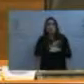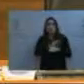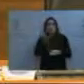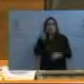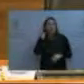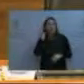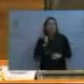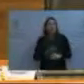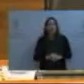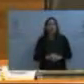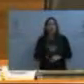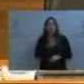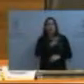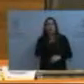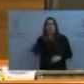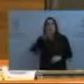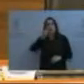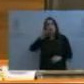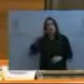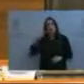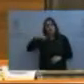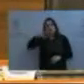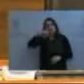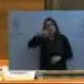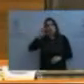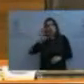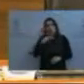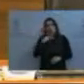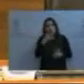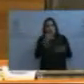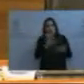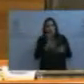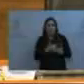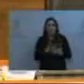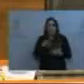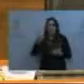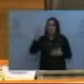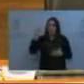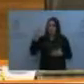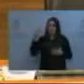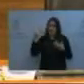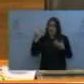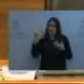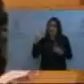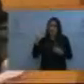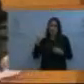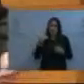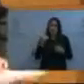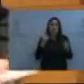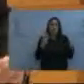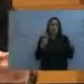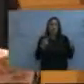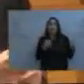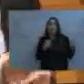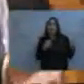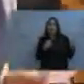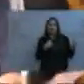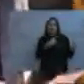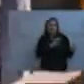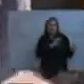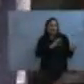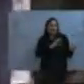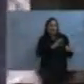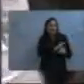consejera. Señor Cuervas Mons tiene la palabra. Sí, muchas gracias, señor presidente. Yo, señora consejera,